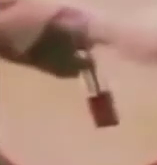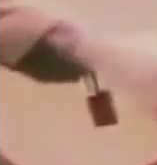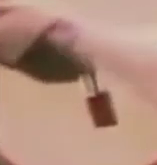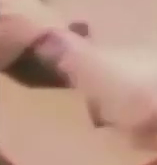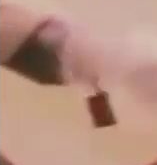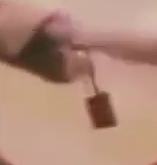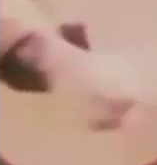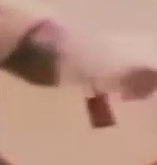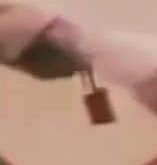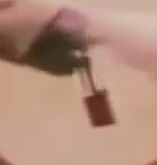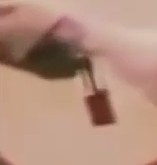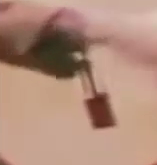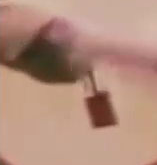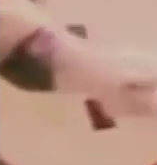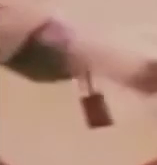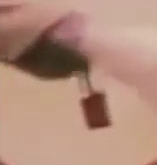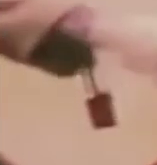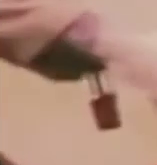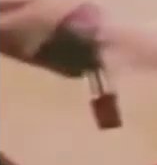que me cuesta.